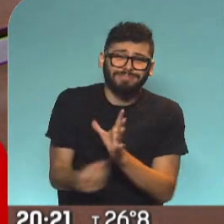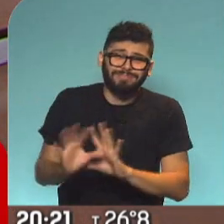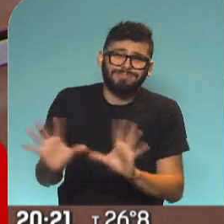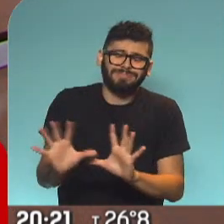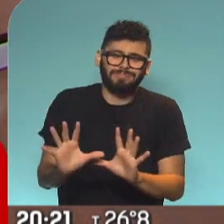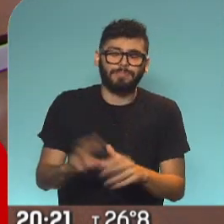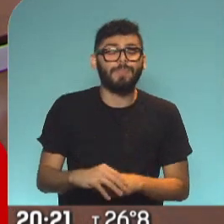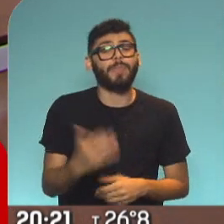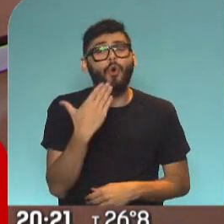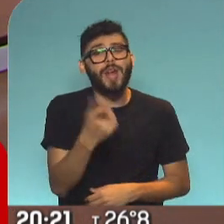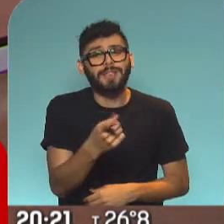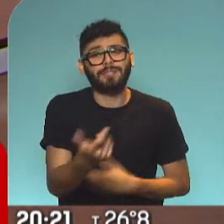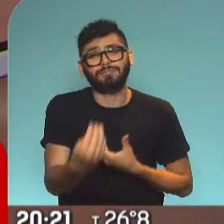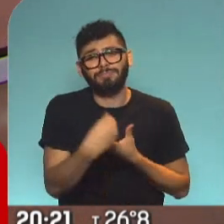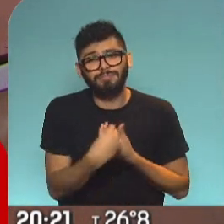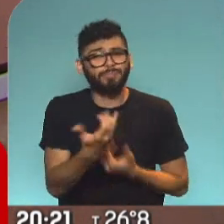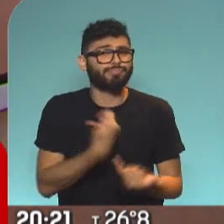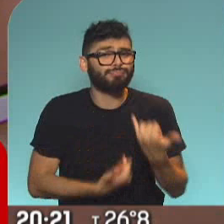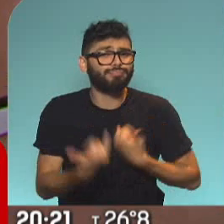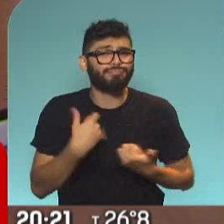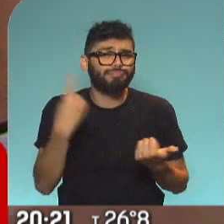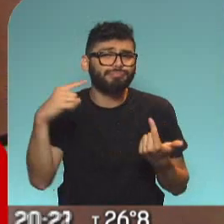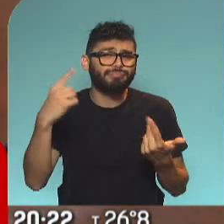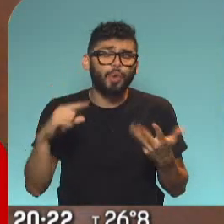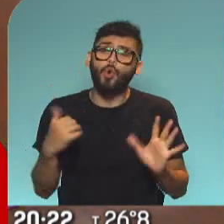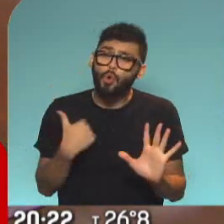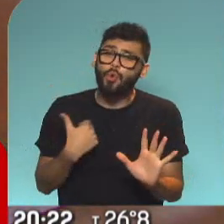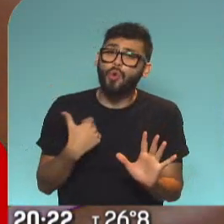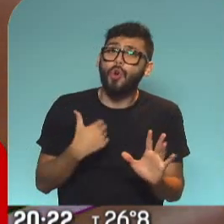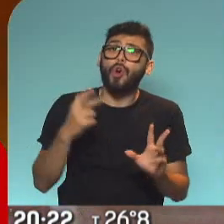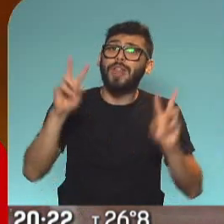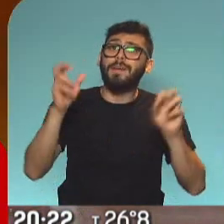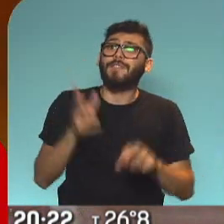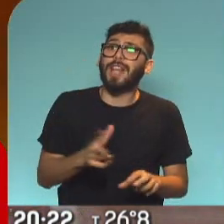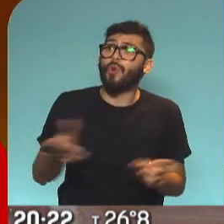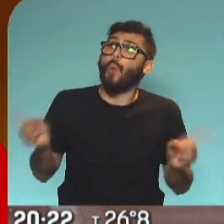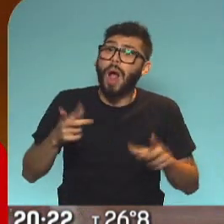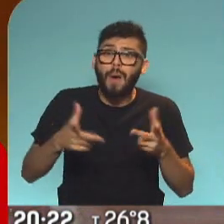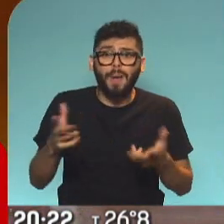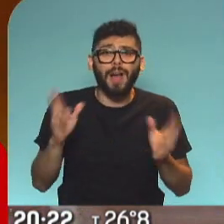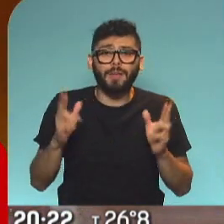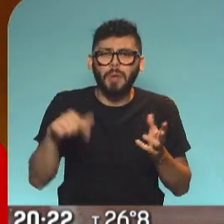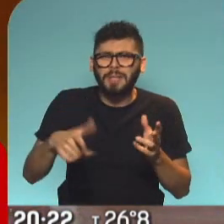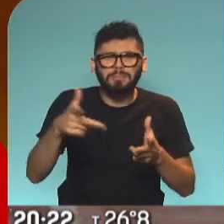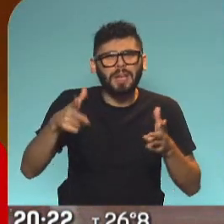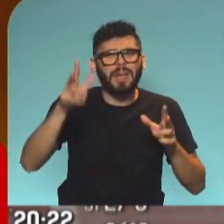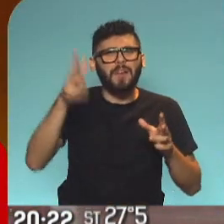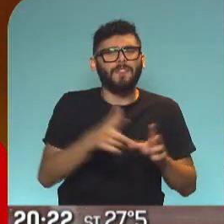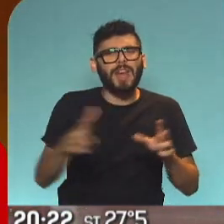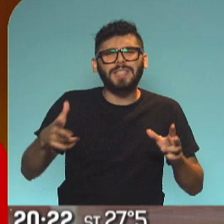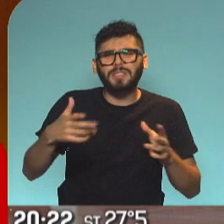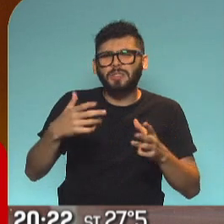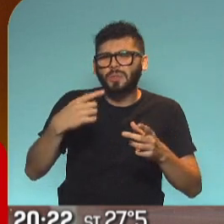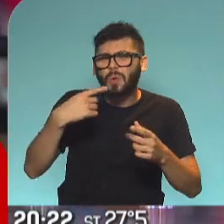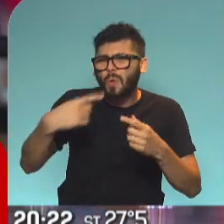No, Gracias por gracias a acompañarnos, ustedes. por contarnos estas Me anécdotas. alegra volver a hablar de entender el Francisco, vínculo. porque creo que la última vez que hablamos así tanto de Francisco fue en una charla